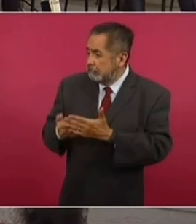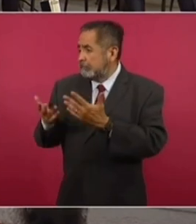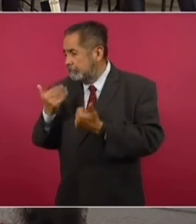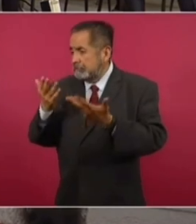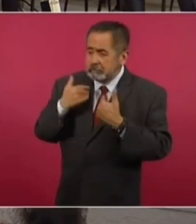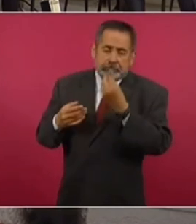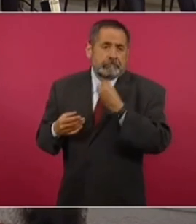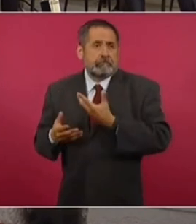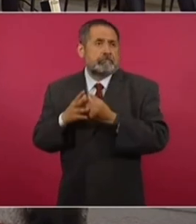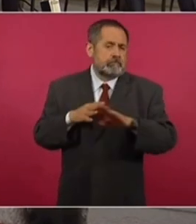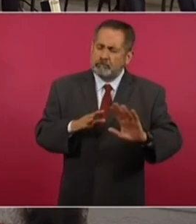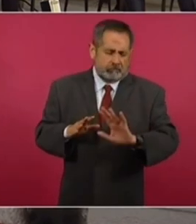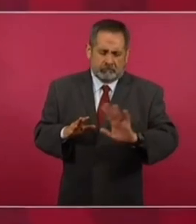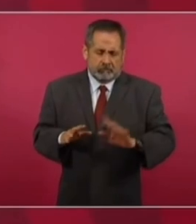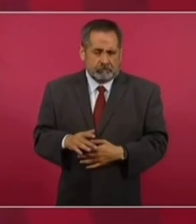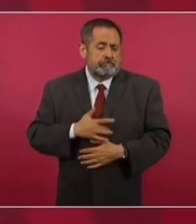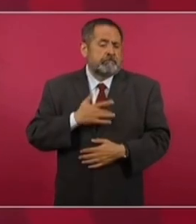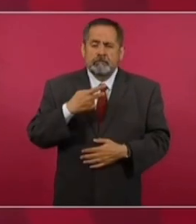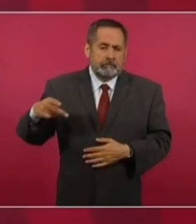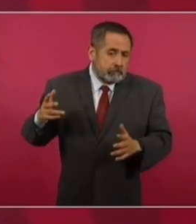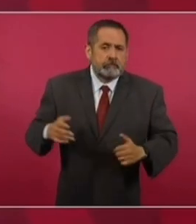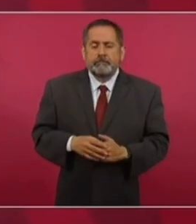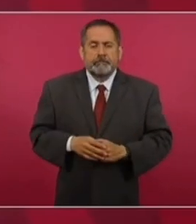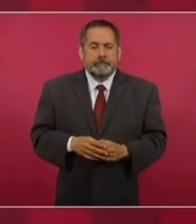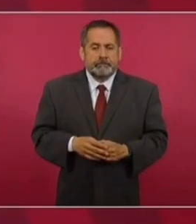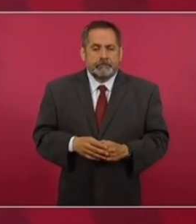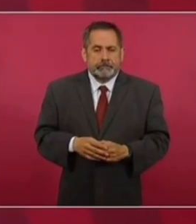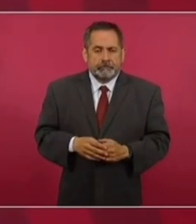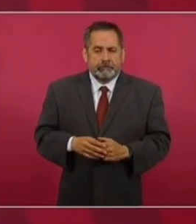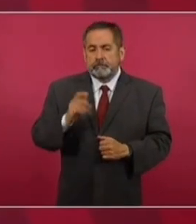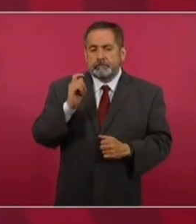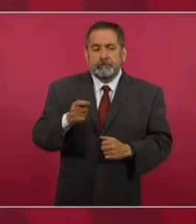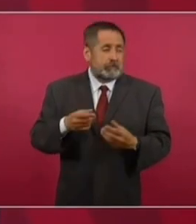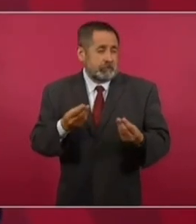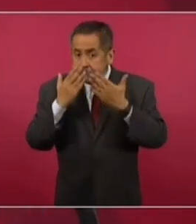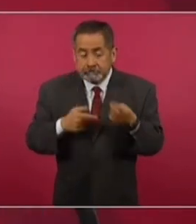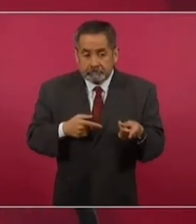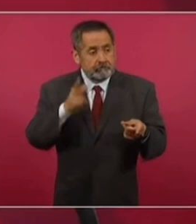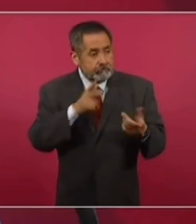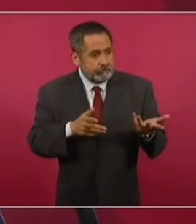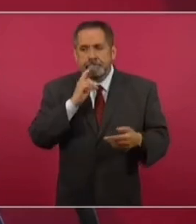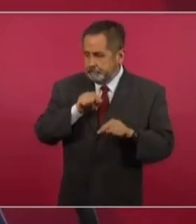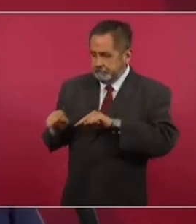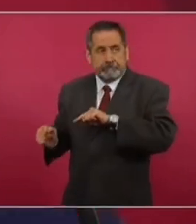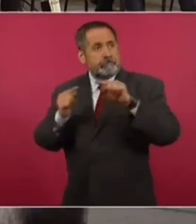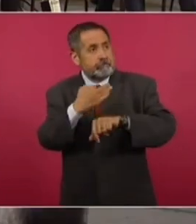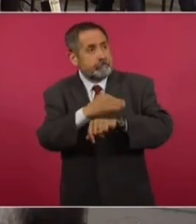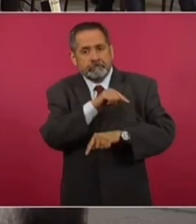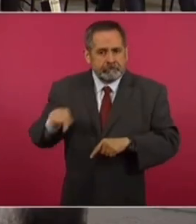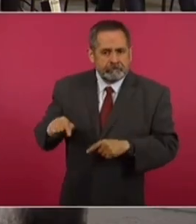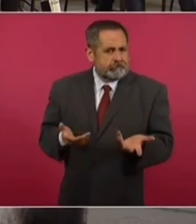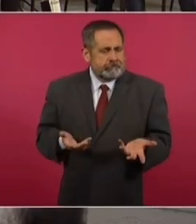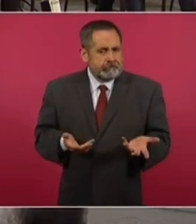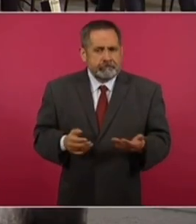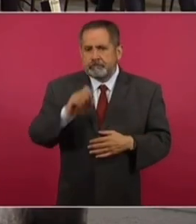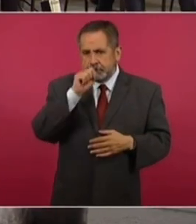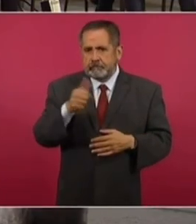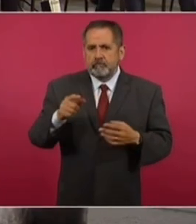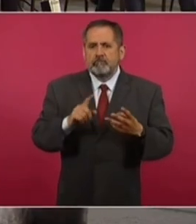violencia. Apúntele bien. Y no significa mucha inversión. Y luego, lo otro que